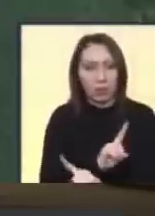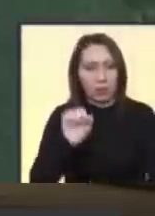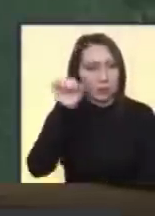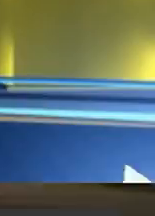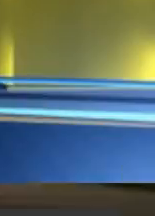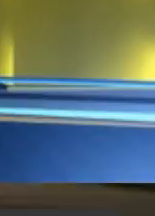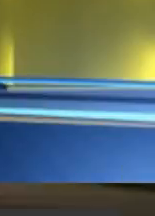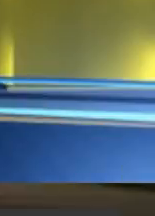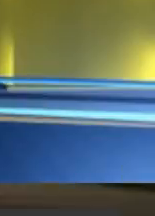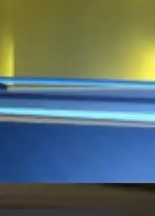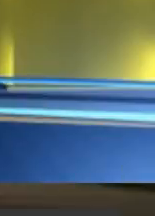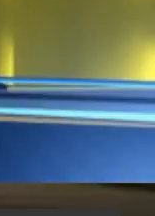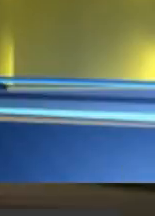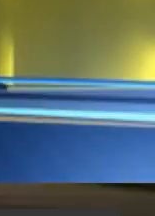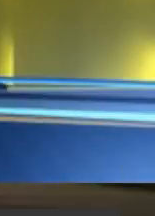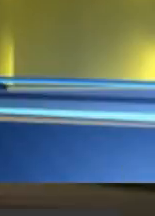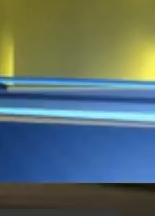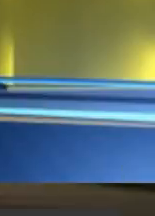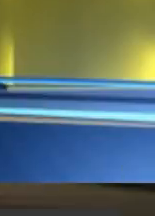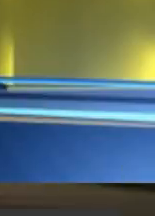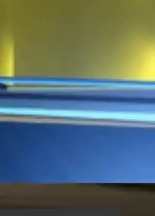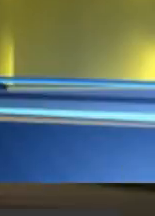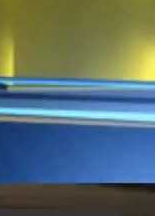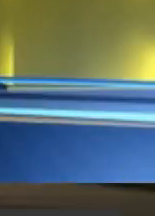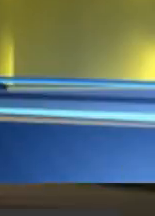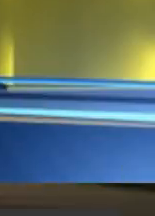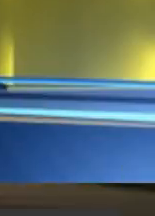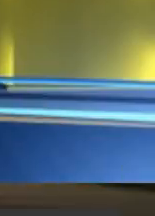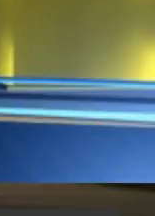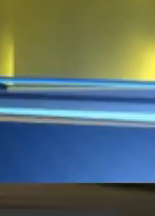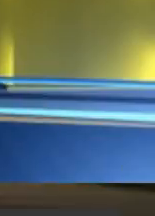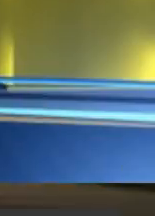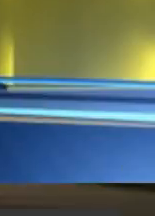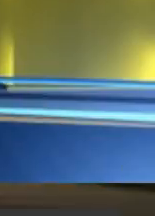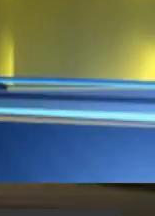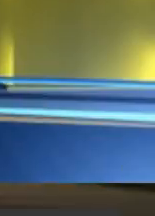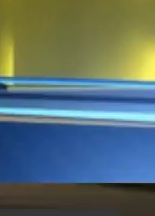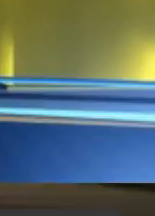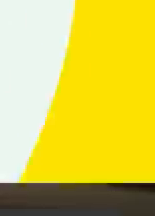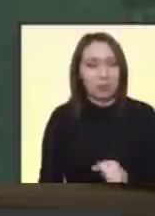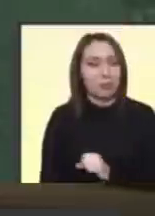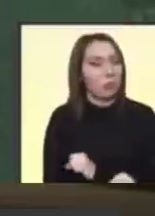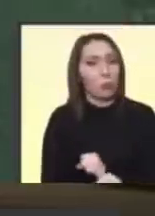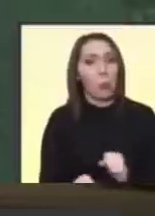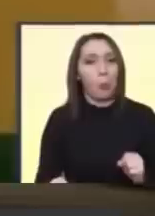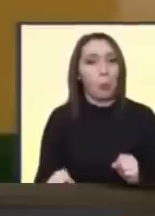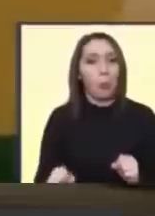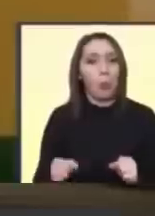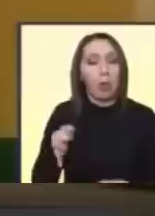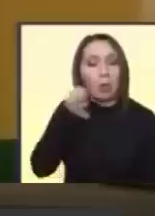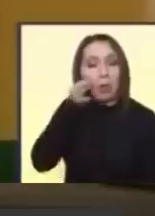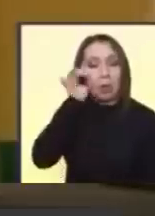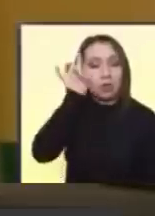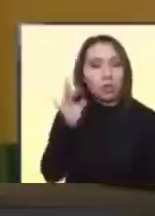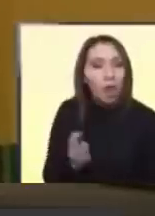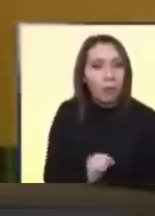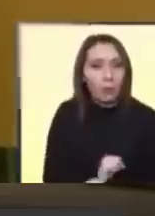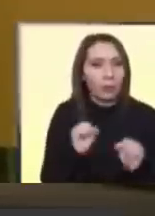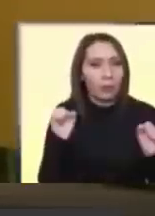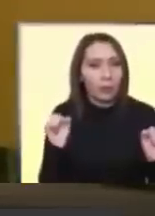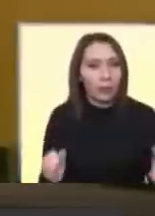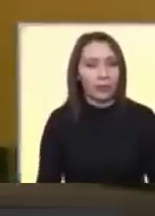de Maduro y Tarek El Aissami, Hugo Carvajal, Diosdado Cabello y Cliver Alcalá, los conspiradores del cartel de